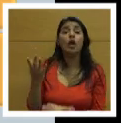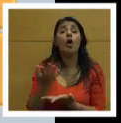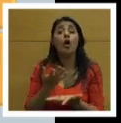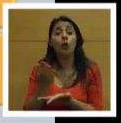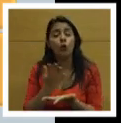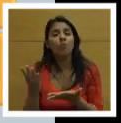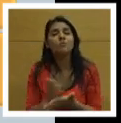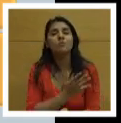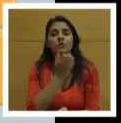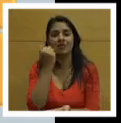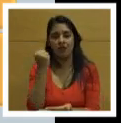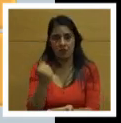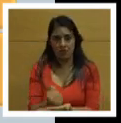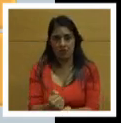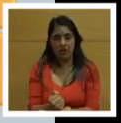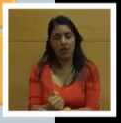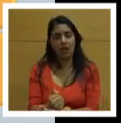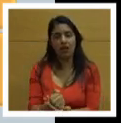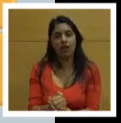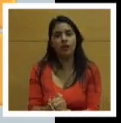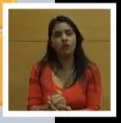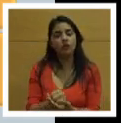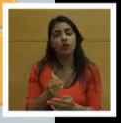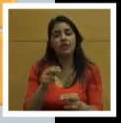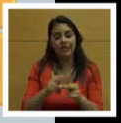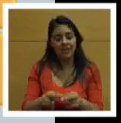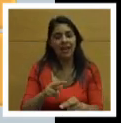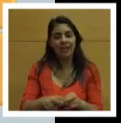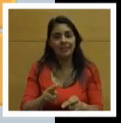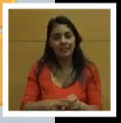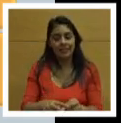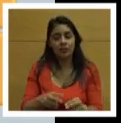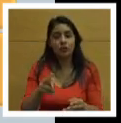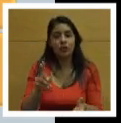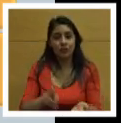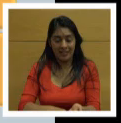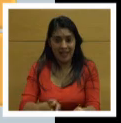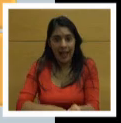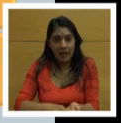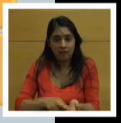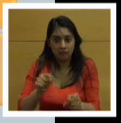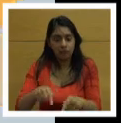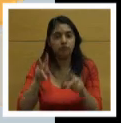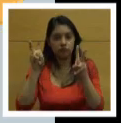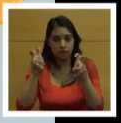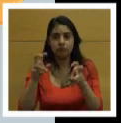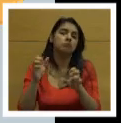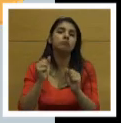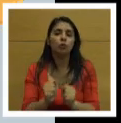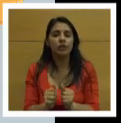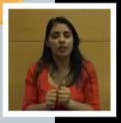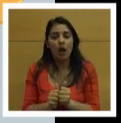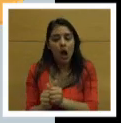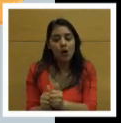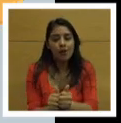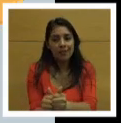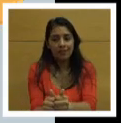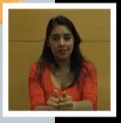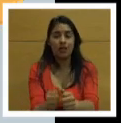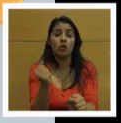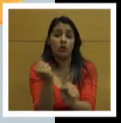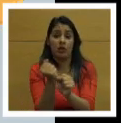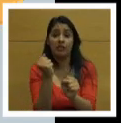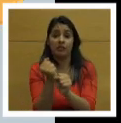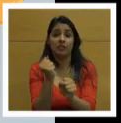se ha logrado, ¿no es cierto?, ir concretizando este tema, ¿no es cierto?, para poder ir orientando el